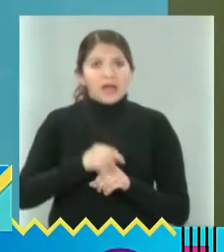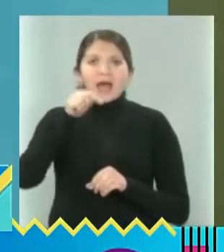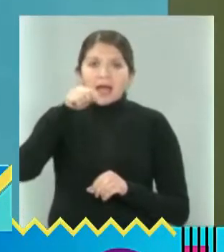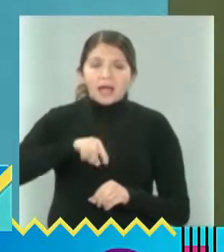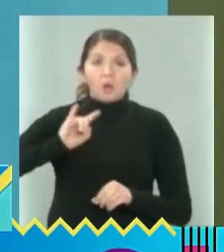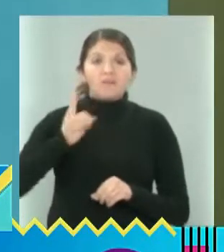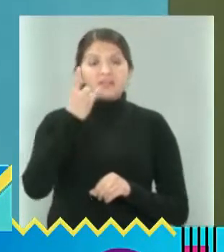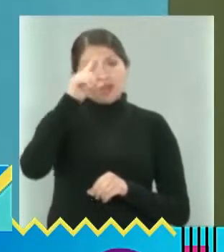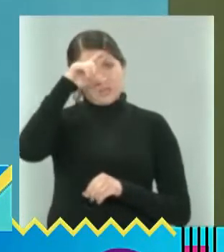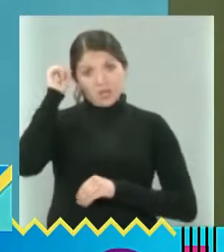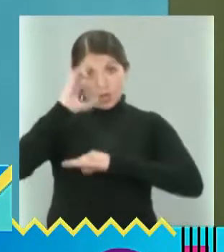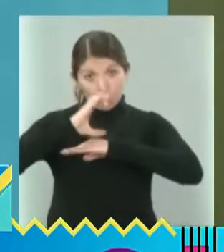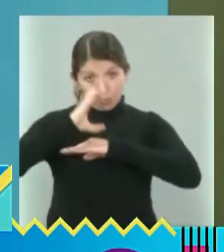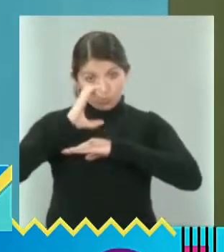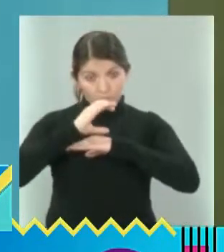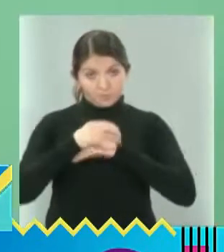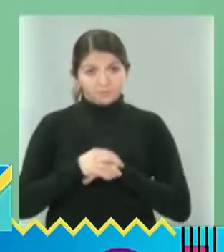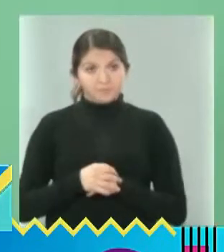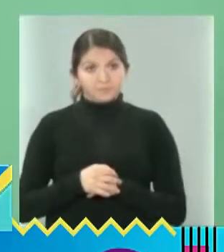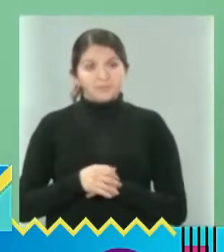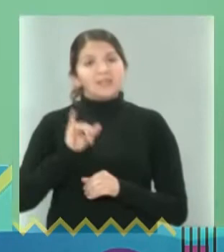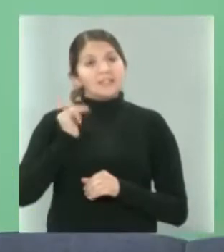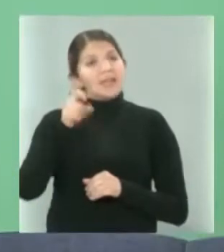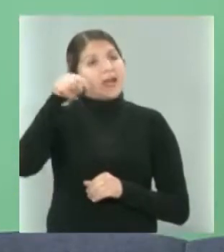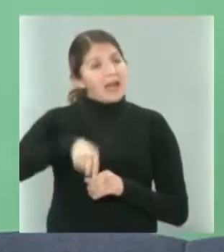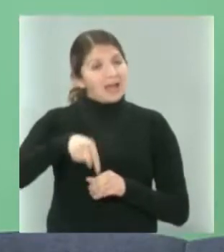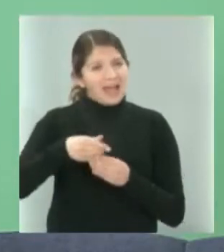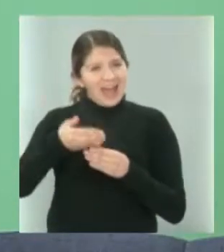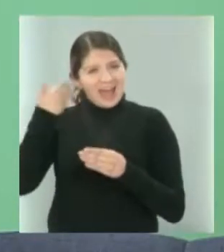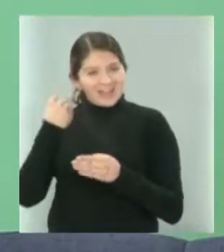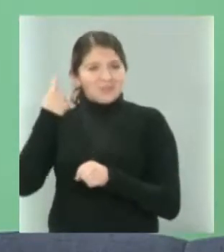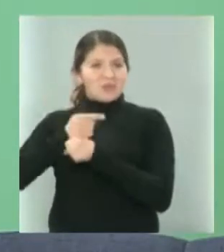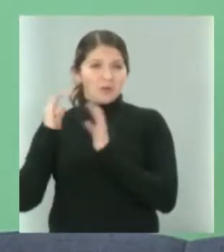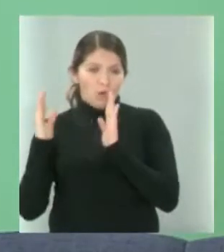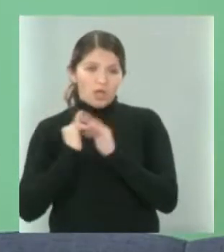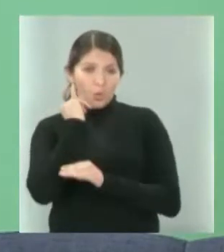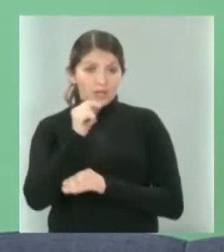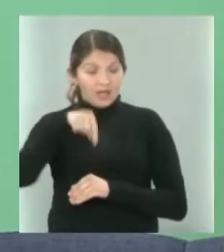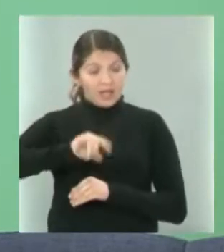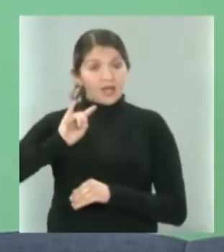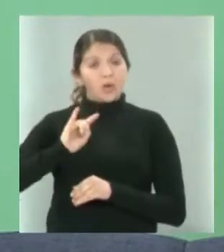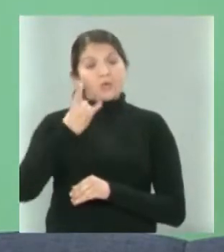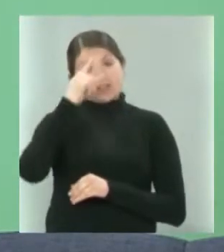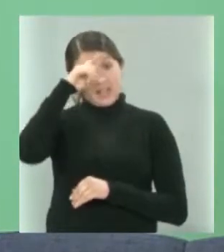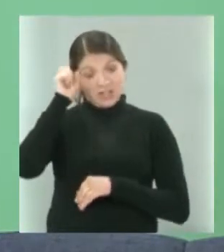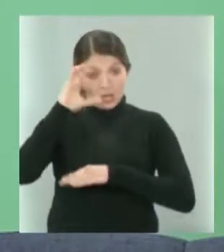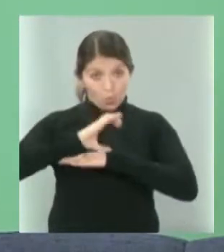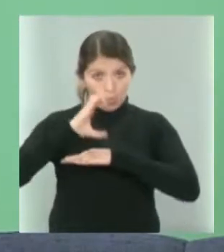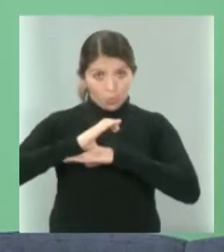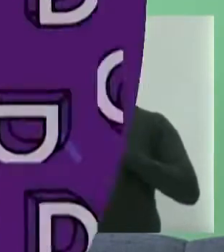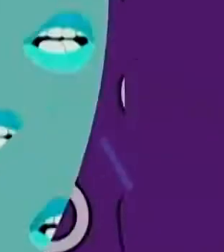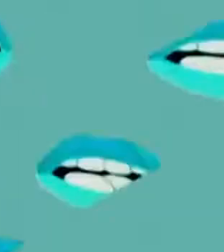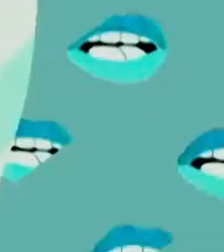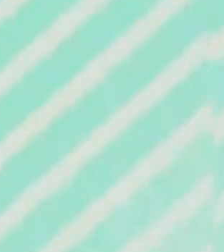la Universidad Nacional de Cuyo, que ya algo estuvimos diciendo. Así es, Fer, lo adelantamos un poquito en el primer bloque y es que la Universidad Nacional de Cuyo es pionera en este